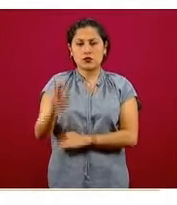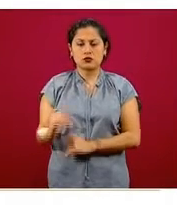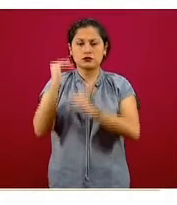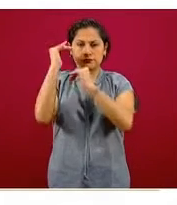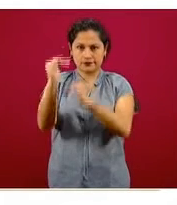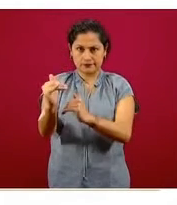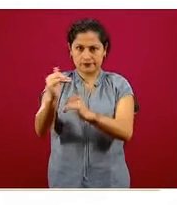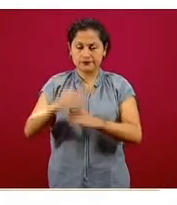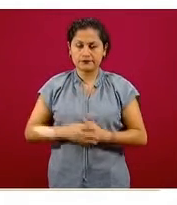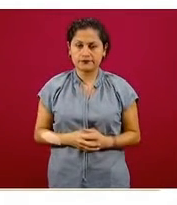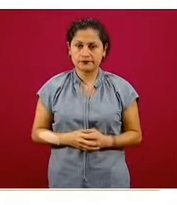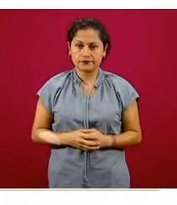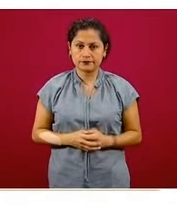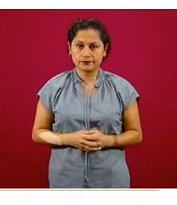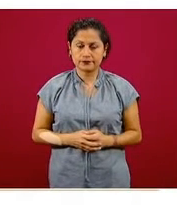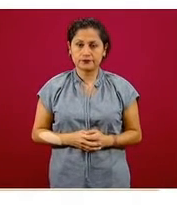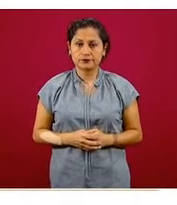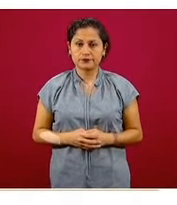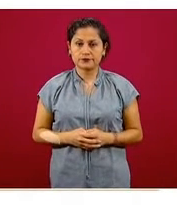de estos